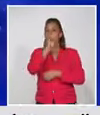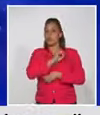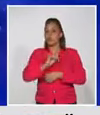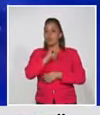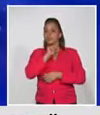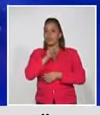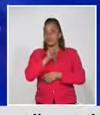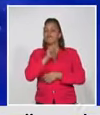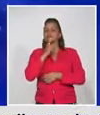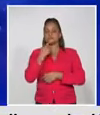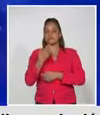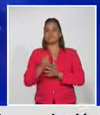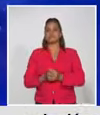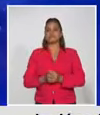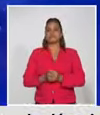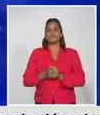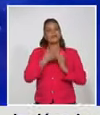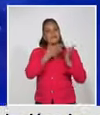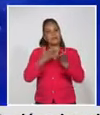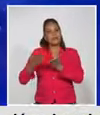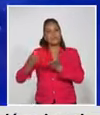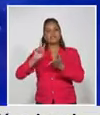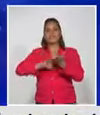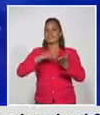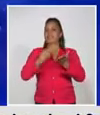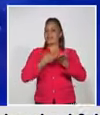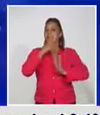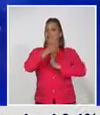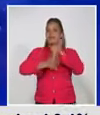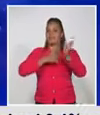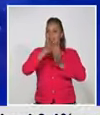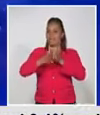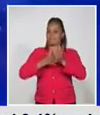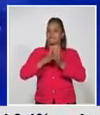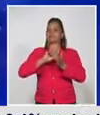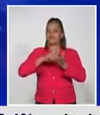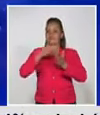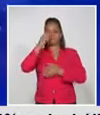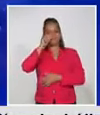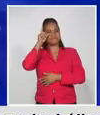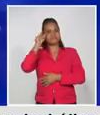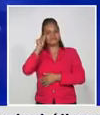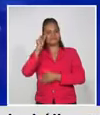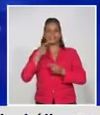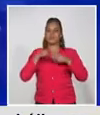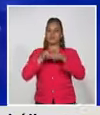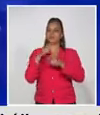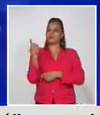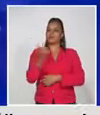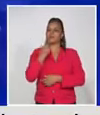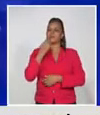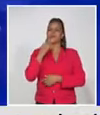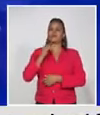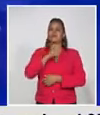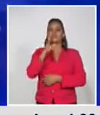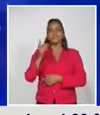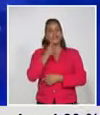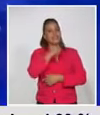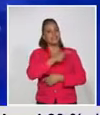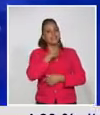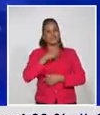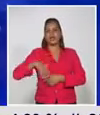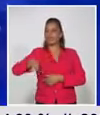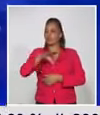La bienvenida, me disculpa doctora, Marileimi Repilado, nuestra intérprete en lengua de señas, que nos acompaña. Buenos días, Pepe, a ti, al equipo que nos